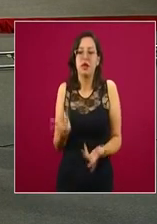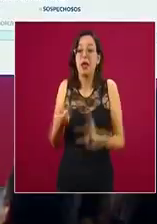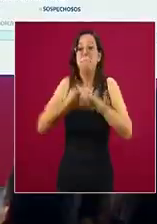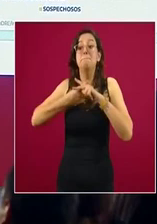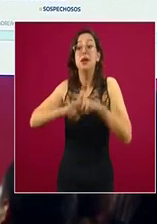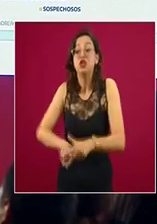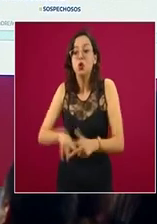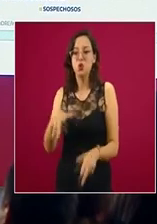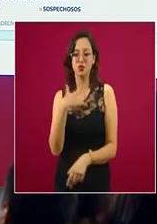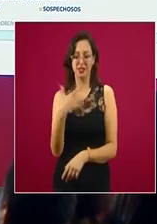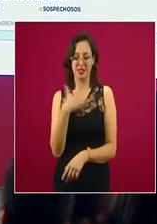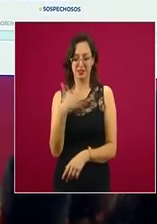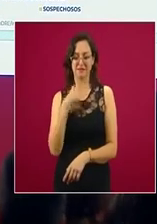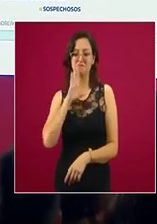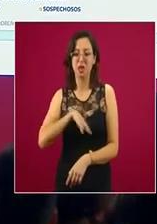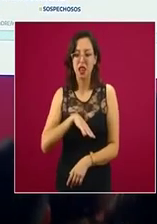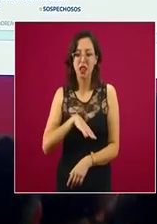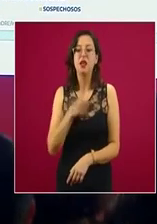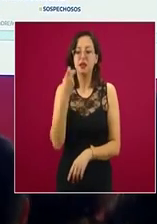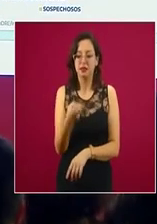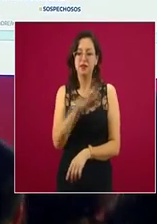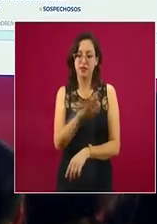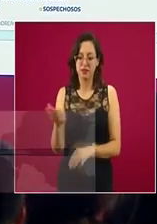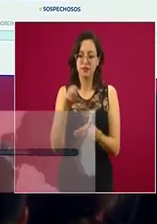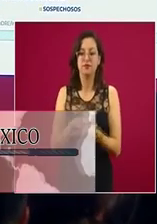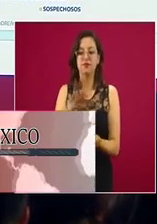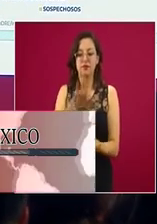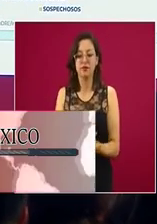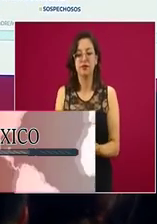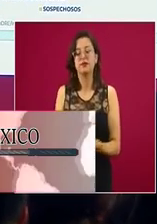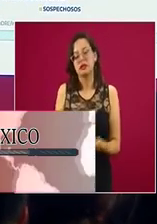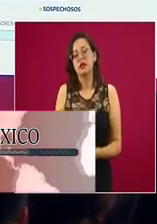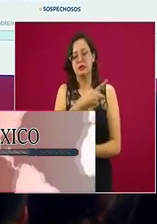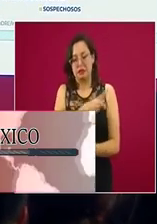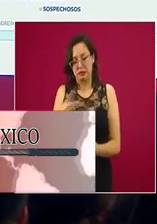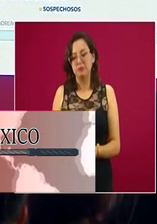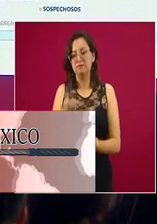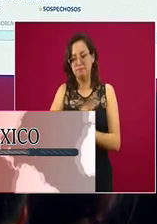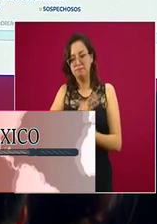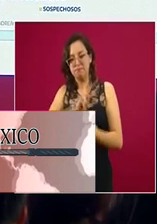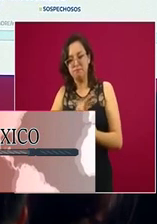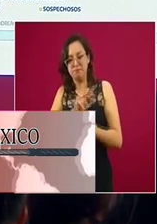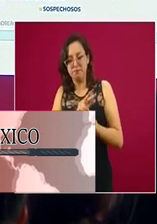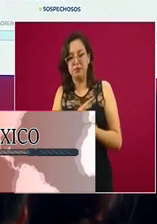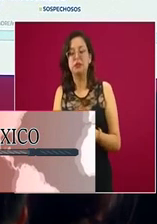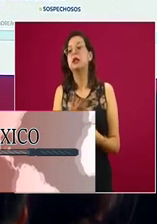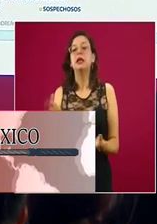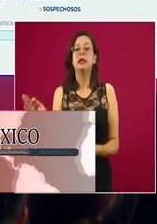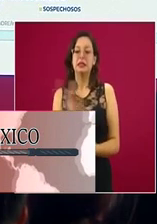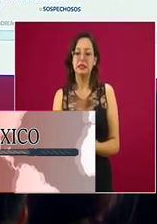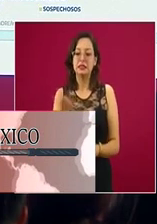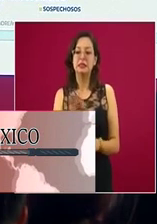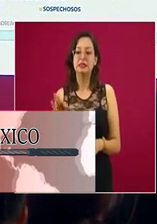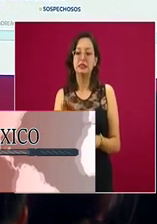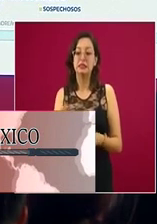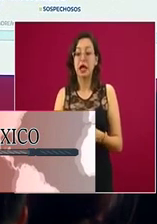estadística viva, que es la manera en que funciona la vigilancia epidemiológica y puede dar lugar a que aumenten los